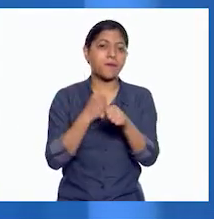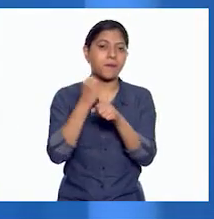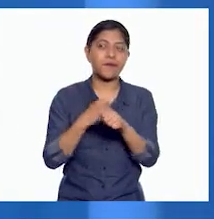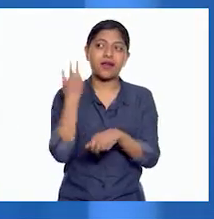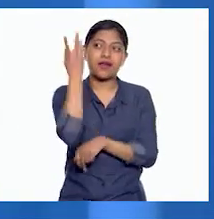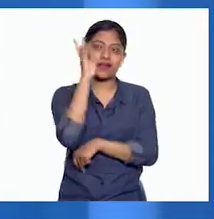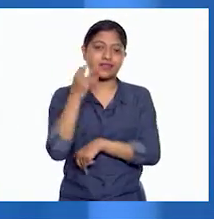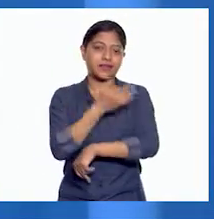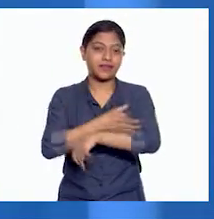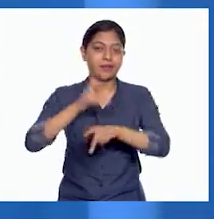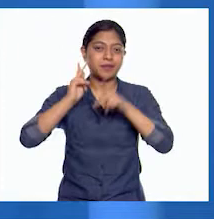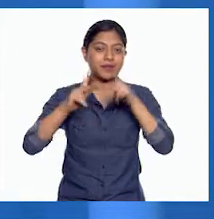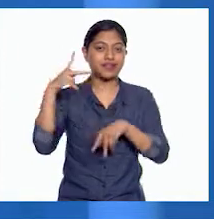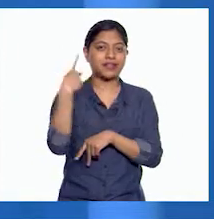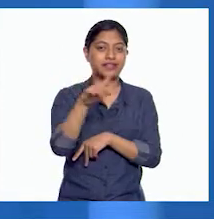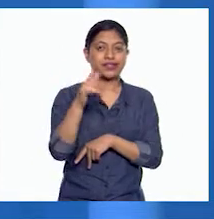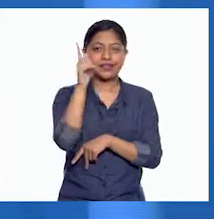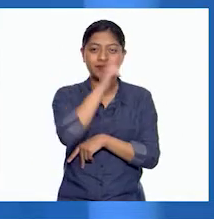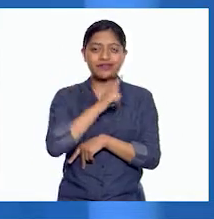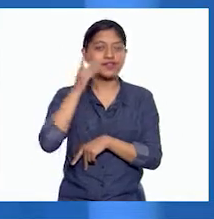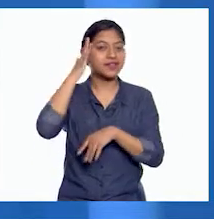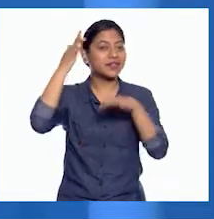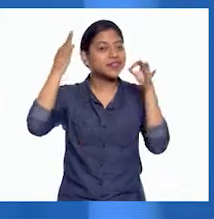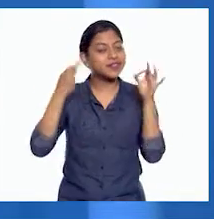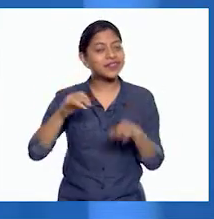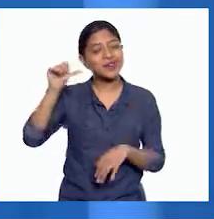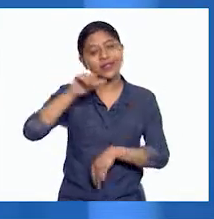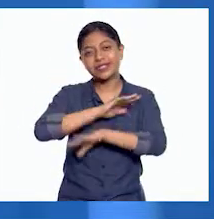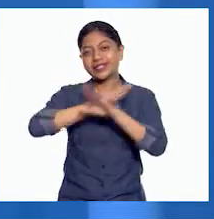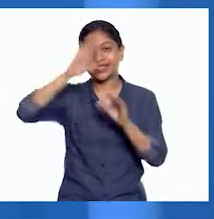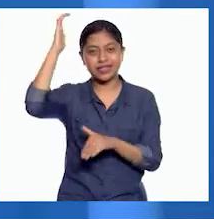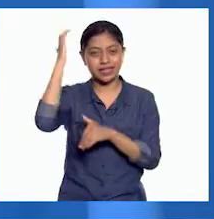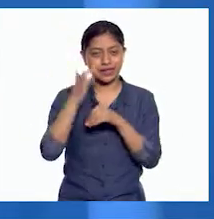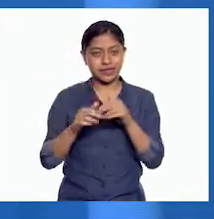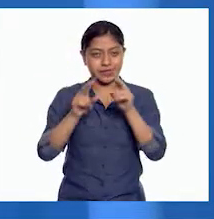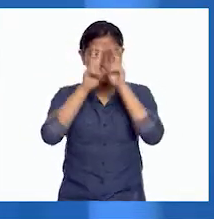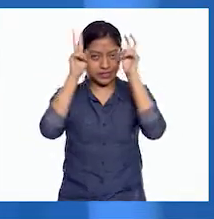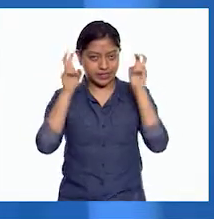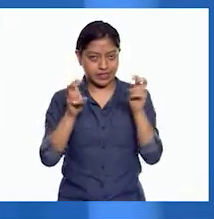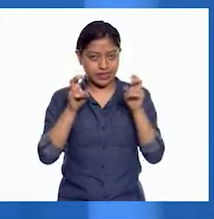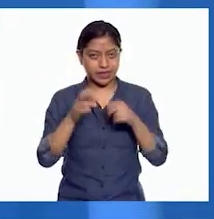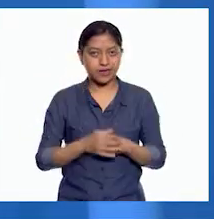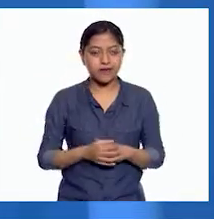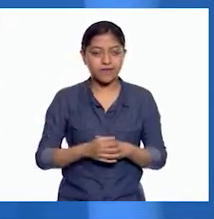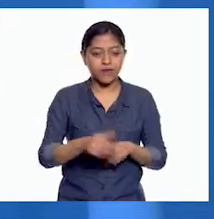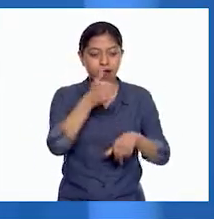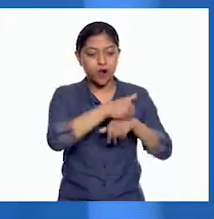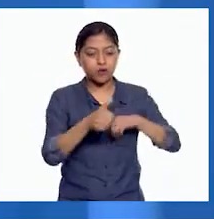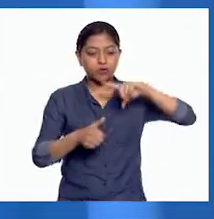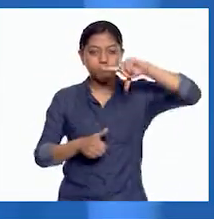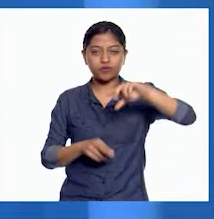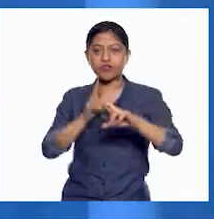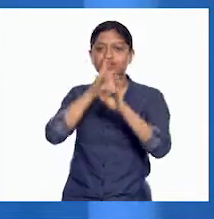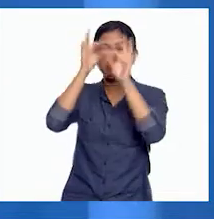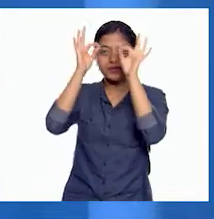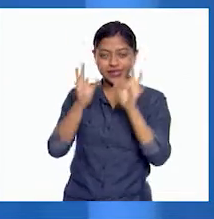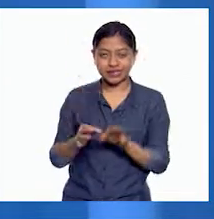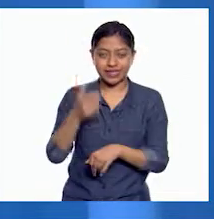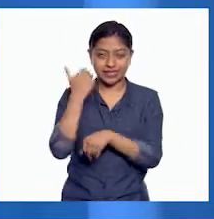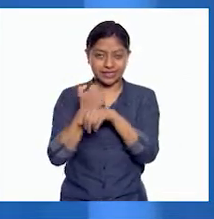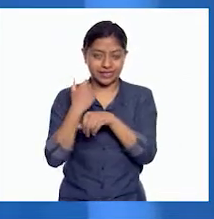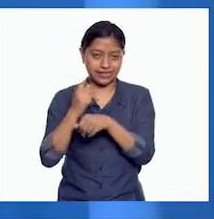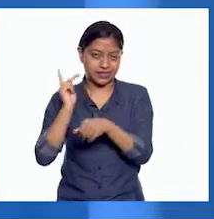y platica con tu familia en tu lengua materna. Por hoy hemos terminado con La subasta de los divisores, de sexto grado